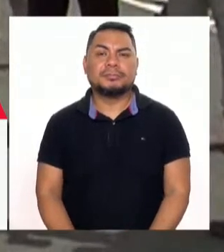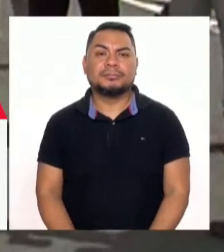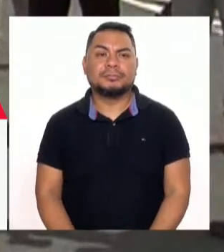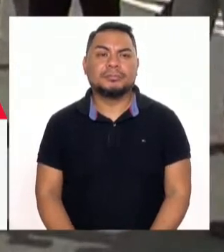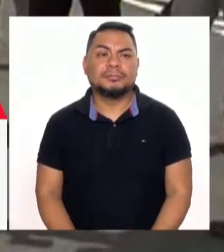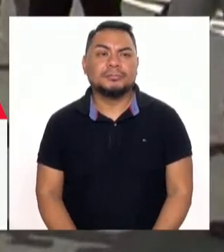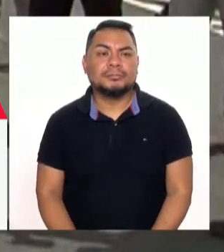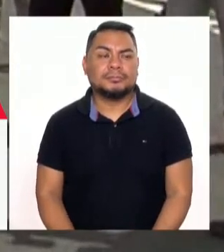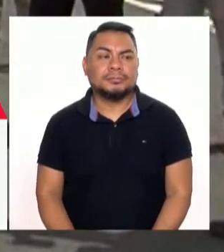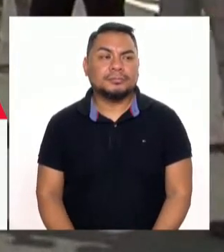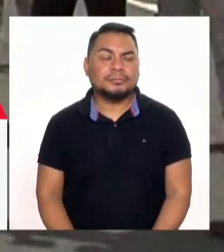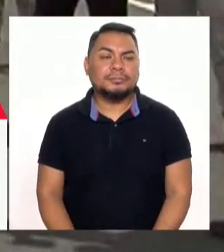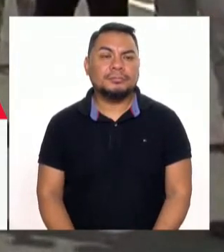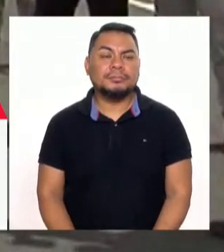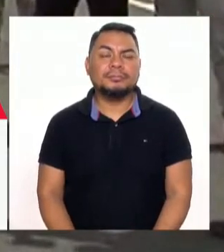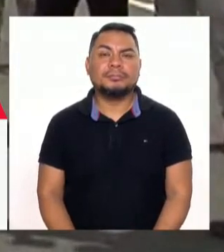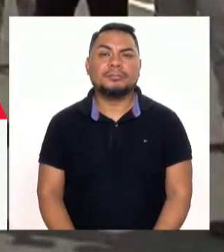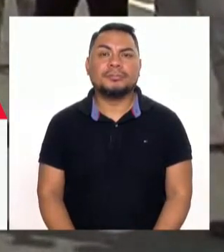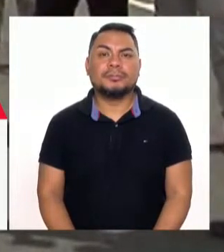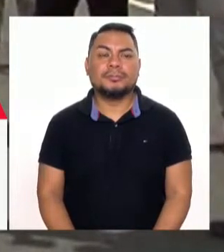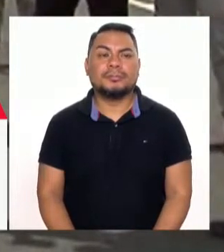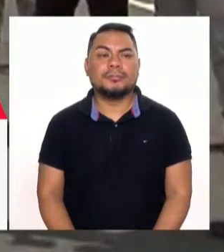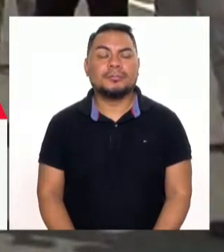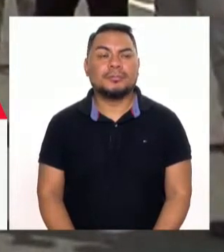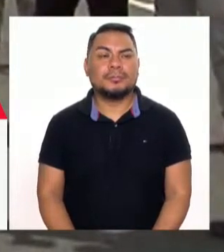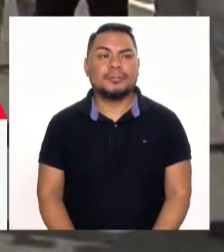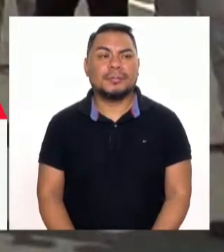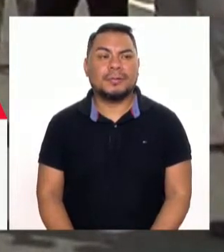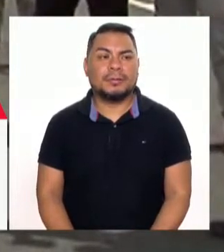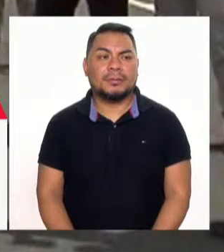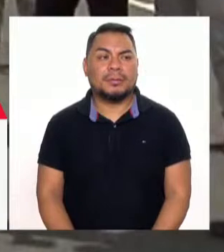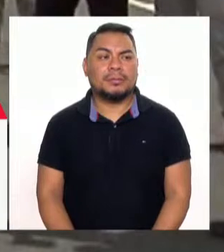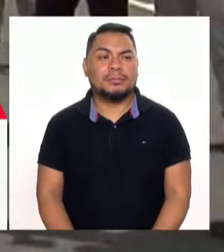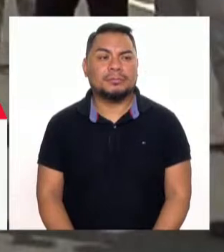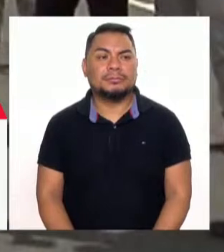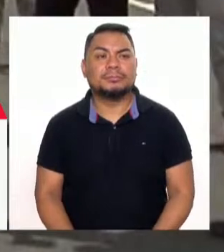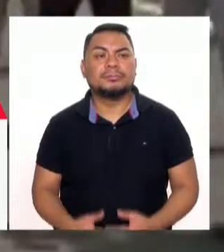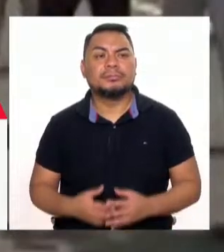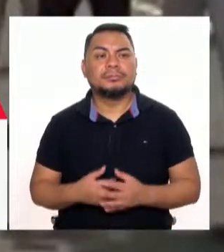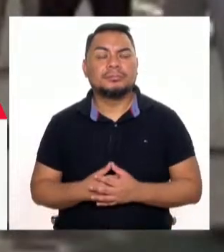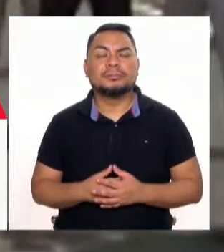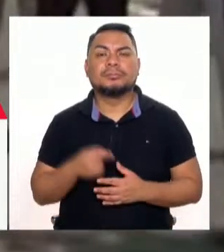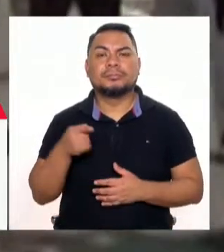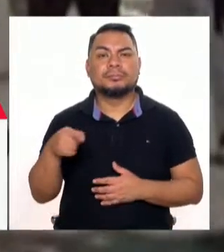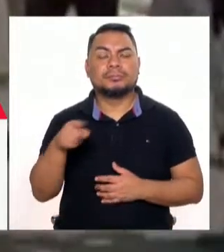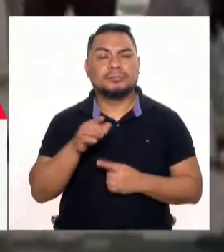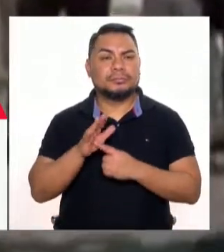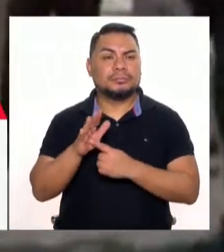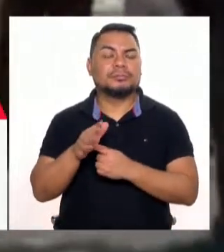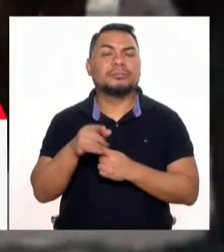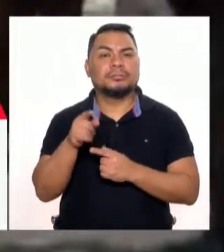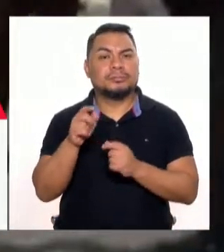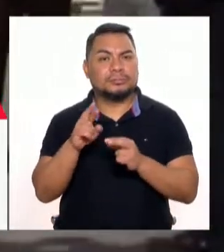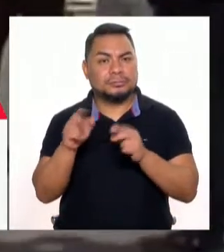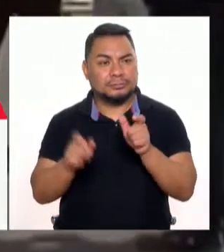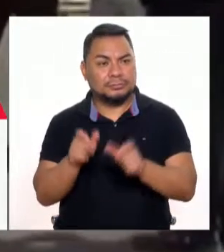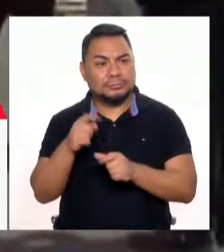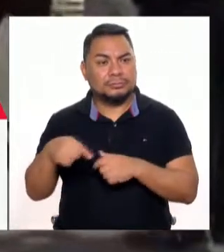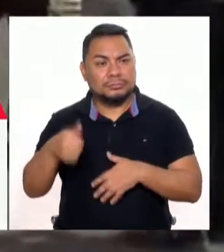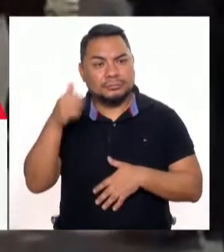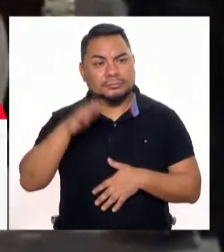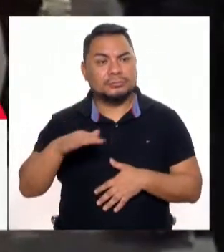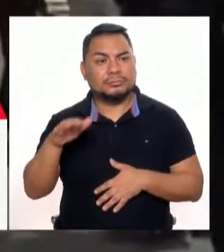desarrolla cada año esta Expo amazónica los gobernadores regionales en este caso también las autoridades